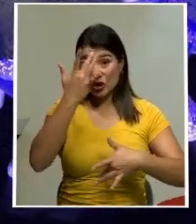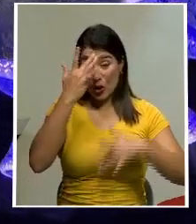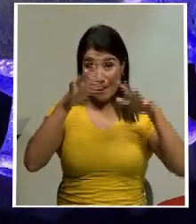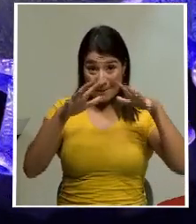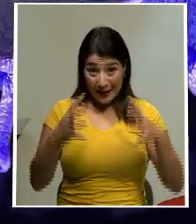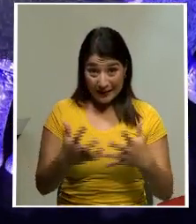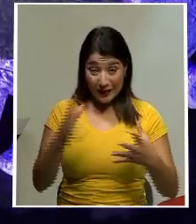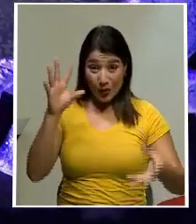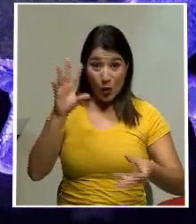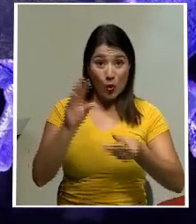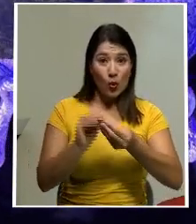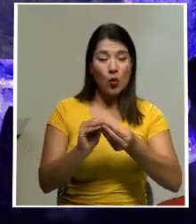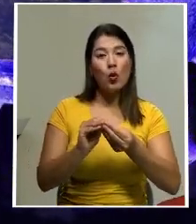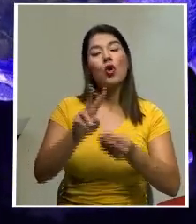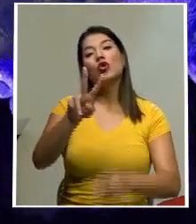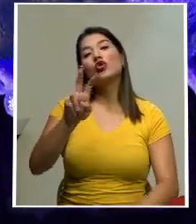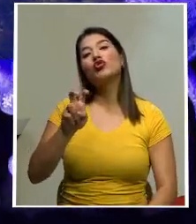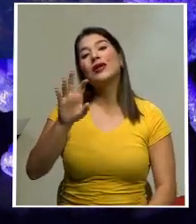meses,